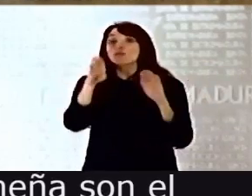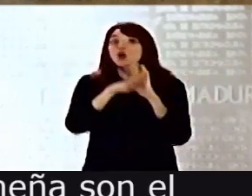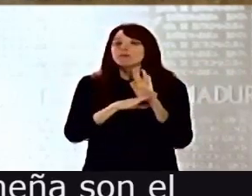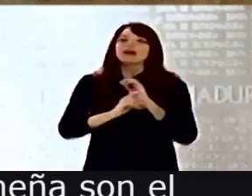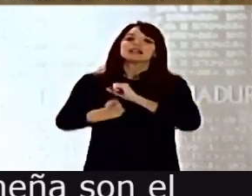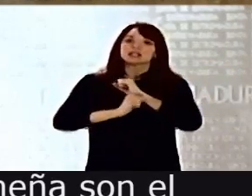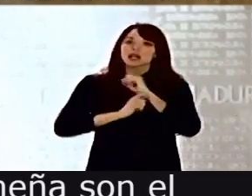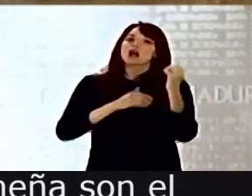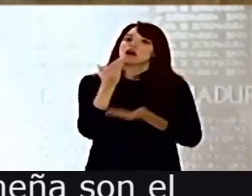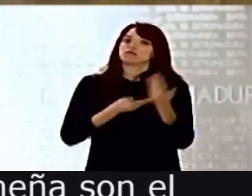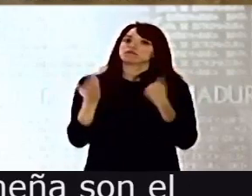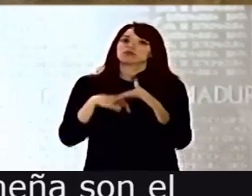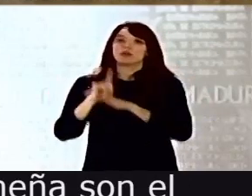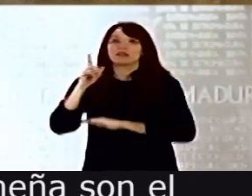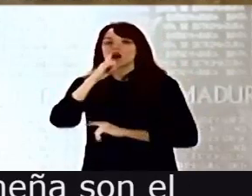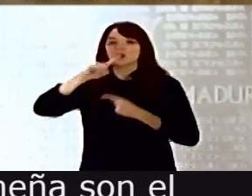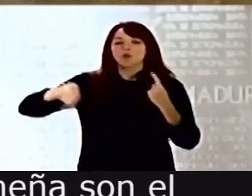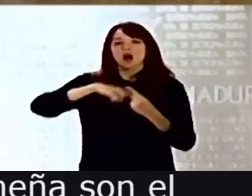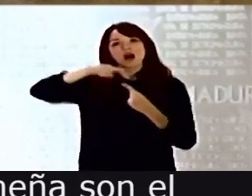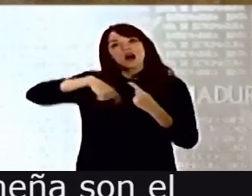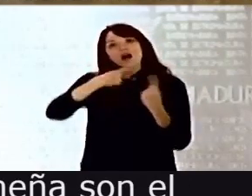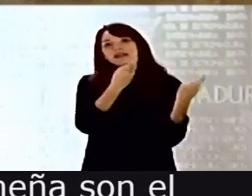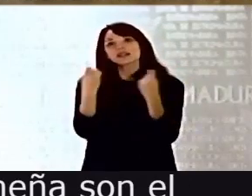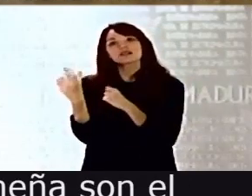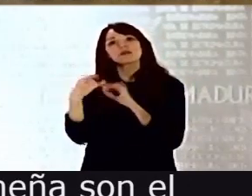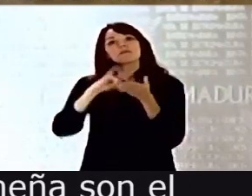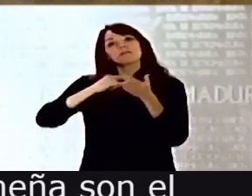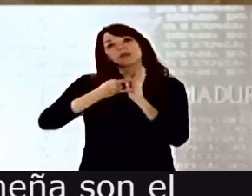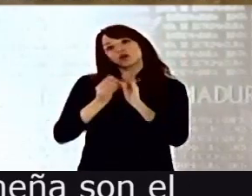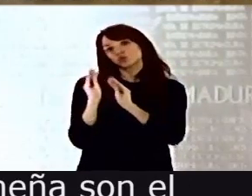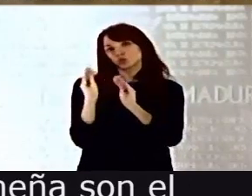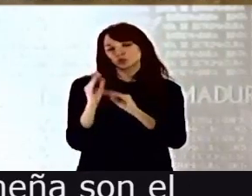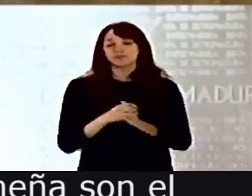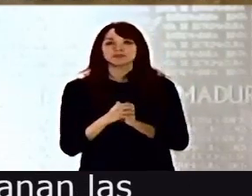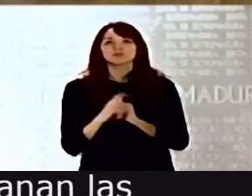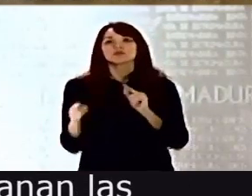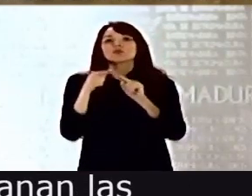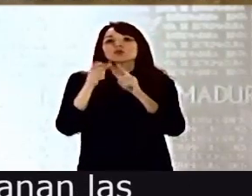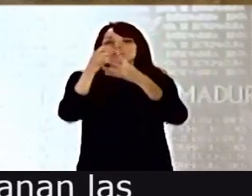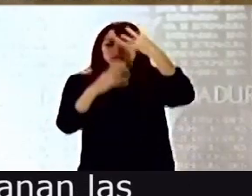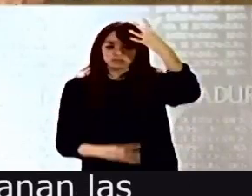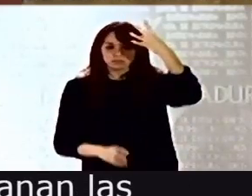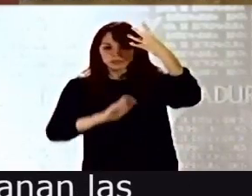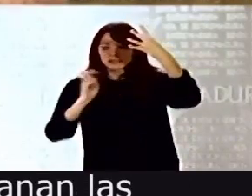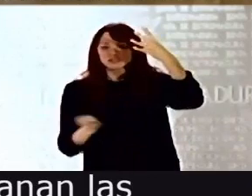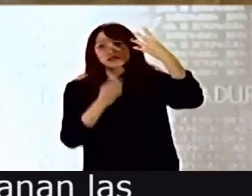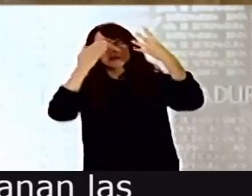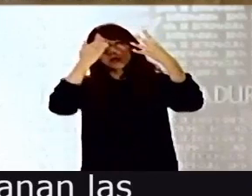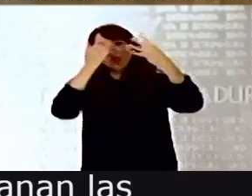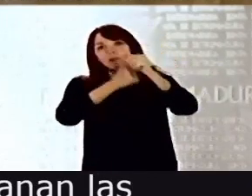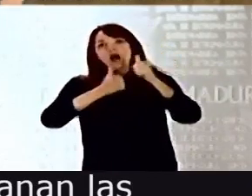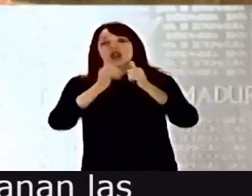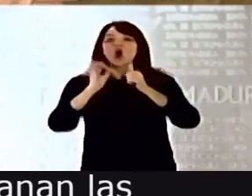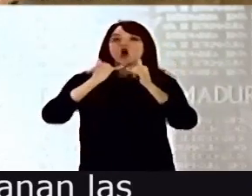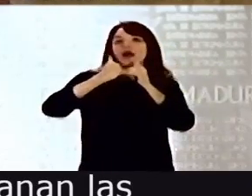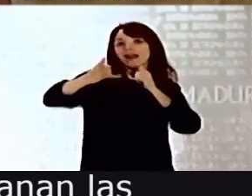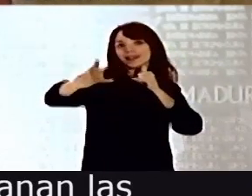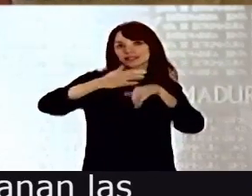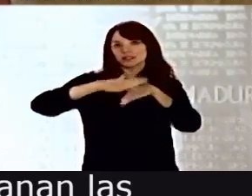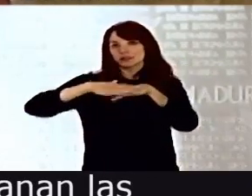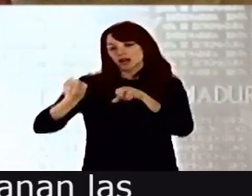y que anualmente necesita de aprobar su plan anual. Los objetivos fundamentales o los ejes sobre los